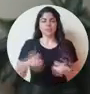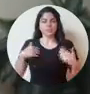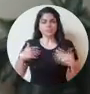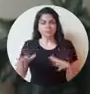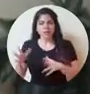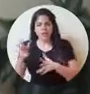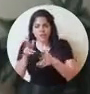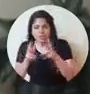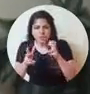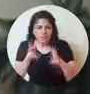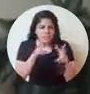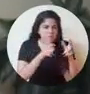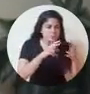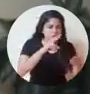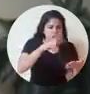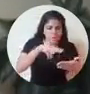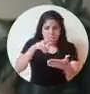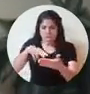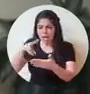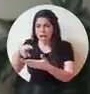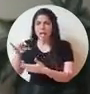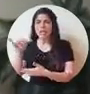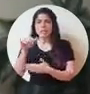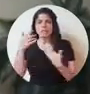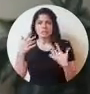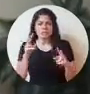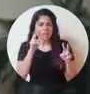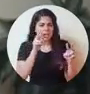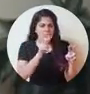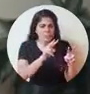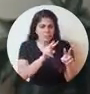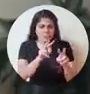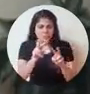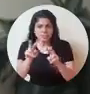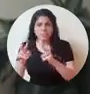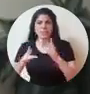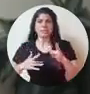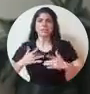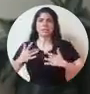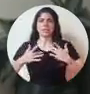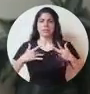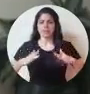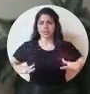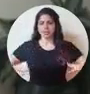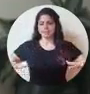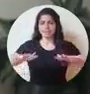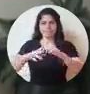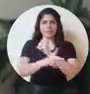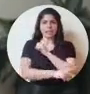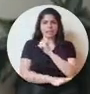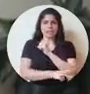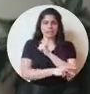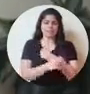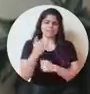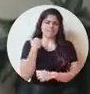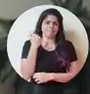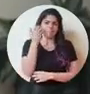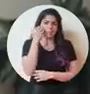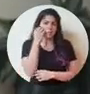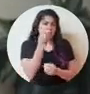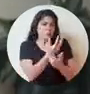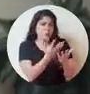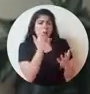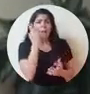he escuchado he leído y también he visto el sentimiento en el país sé que hay gran preocupación